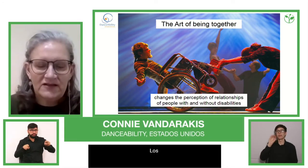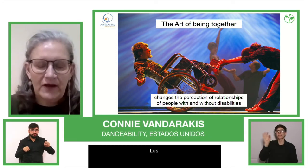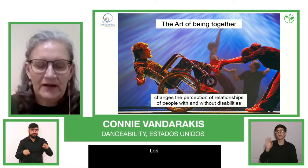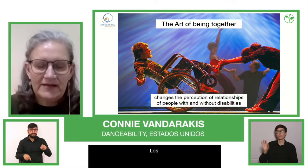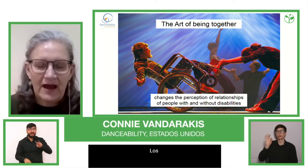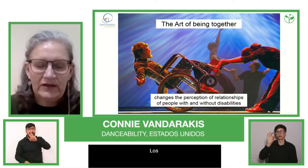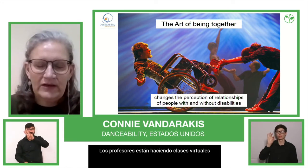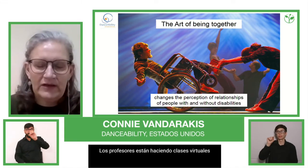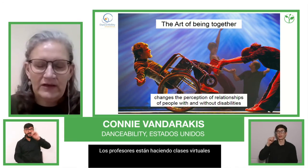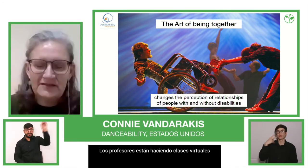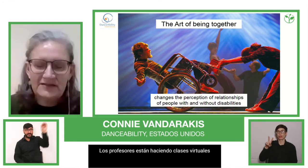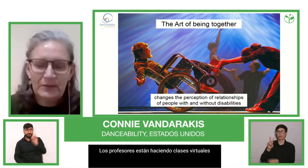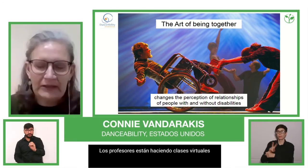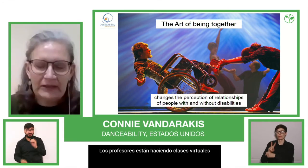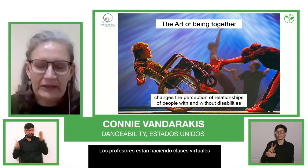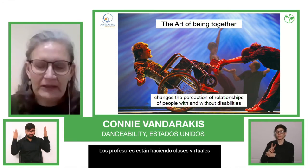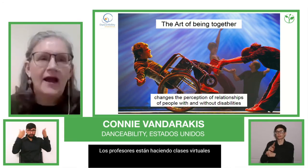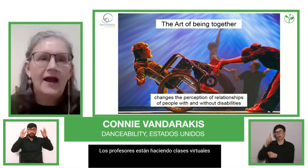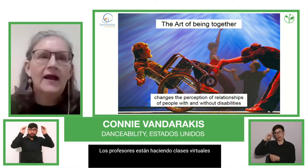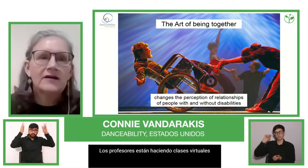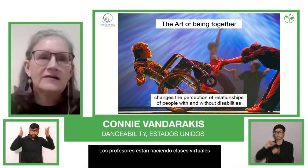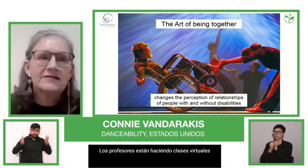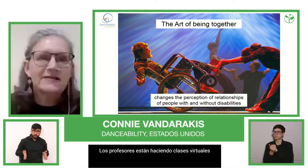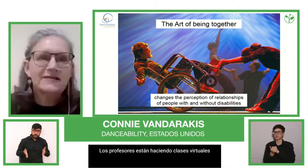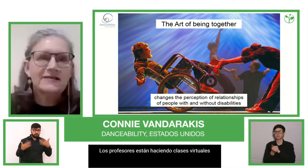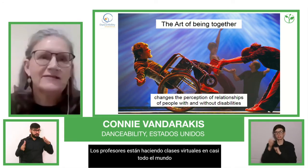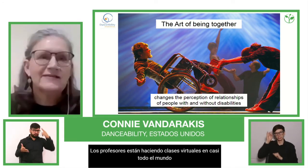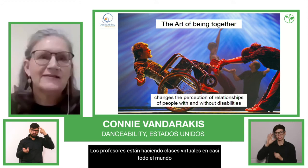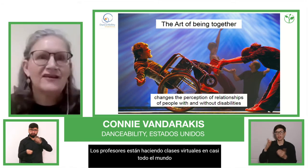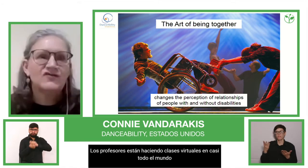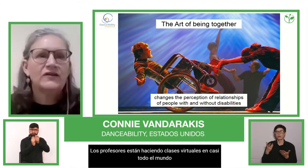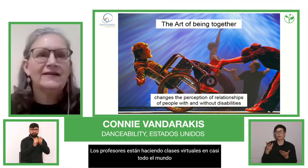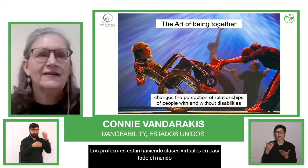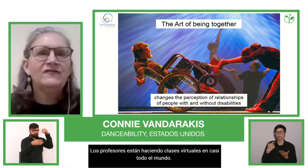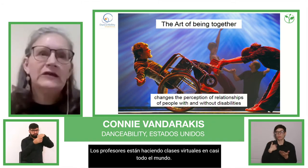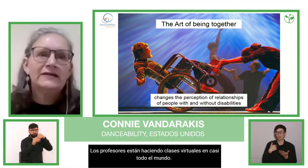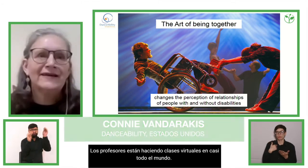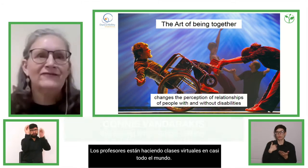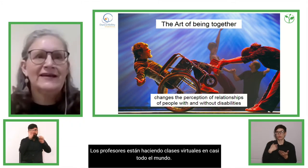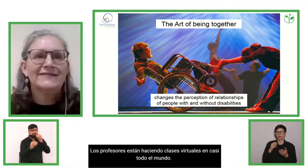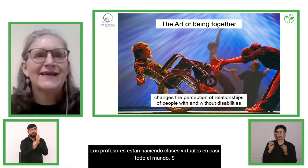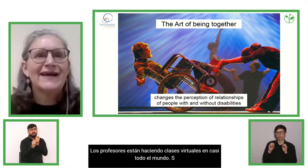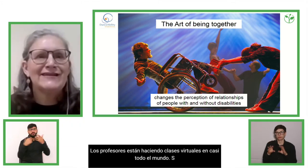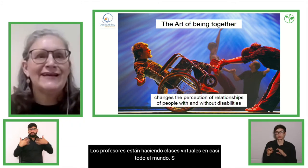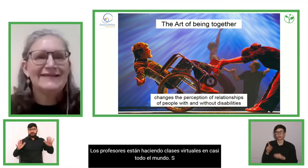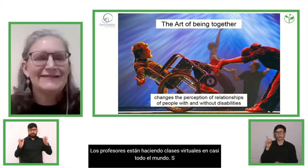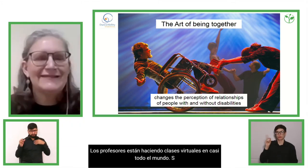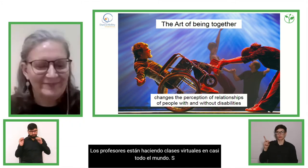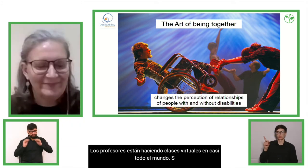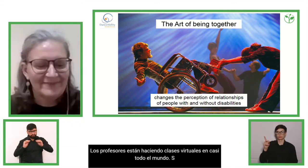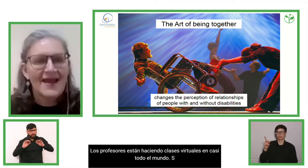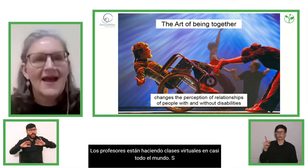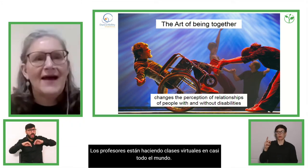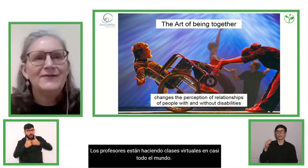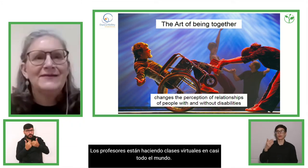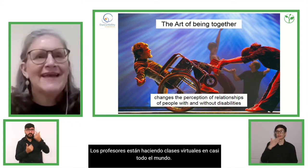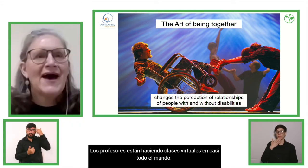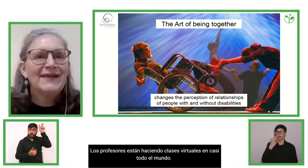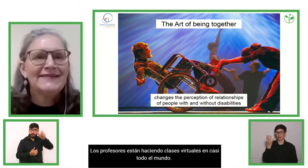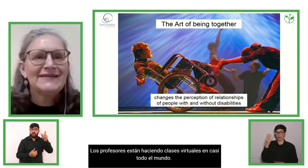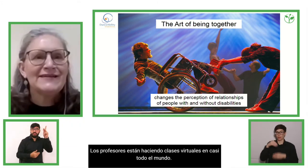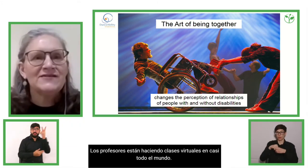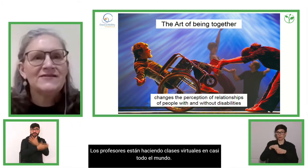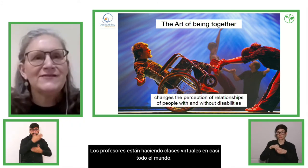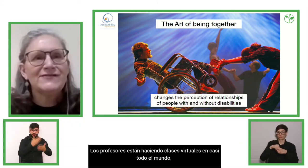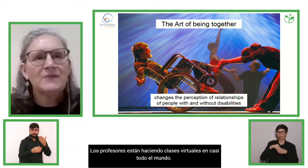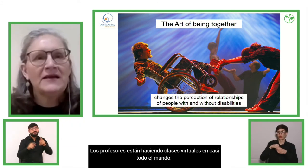como César, se identifican como tener una discapacidad y son considerados exitosos en el